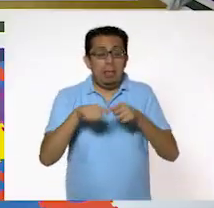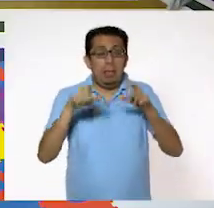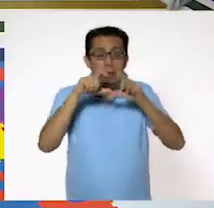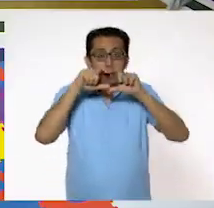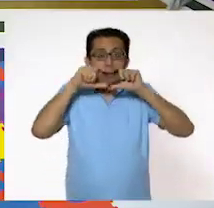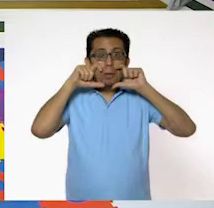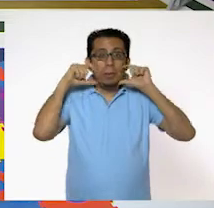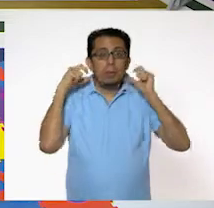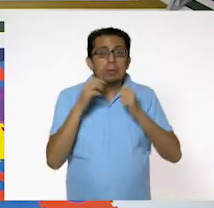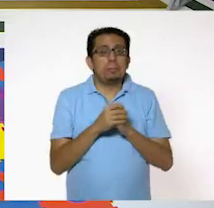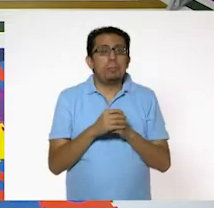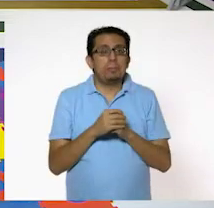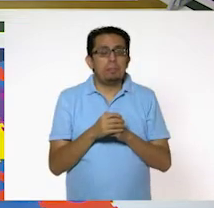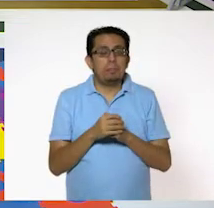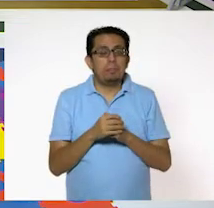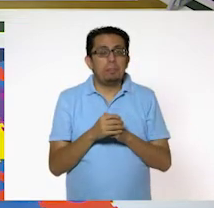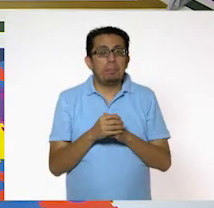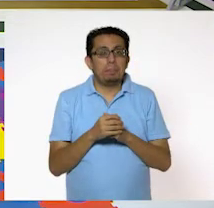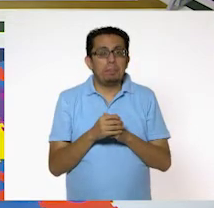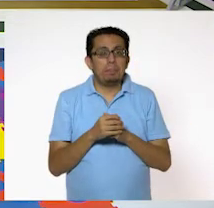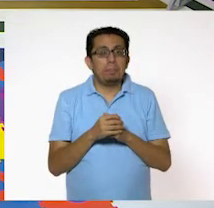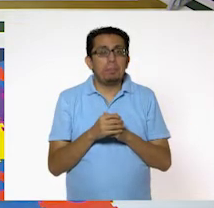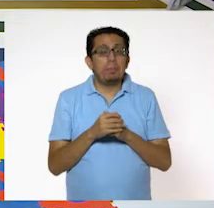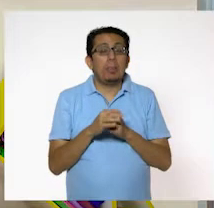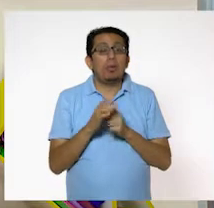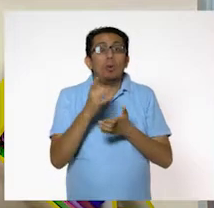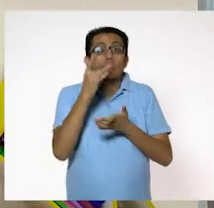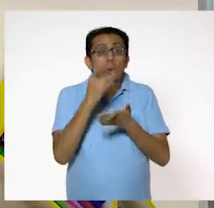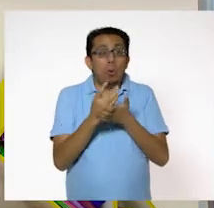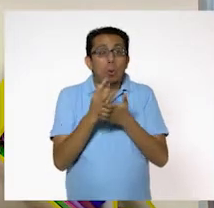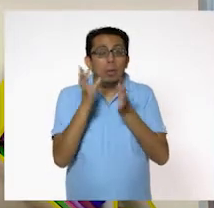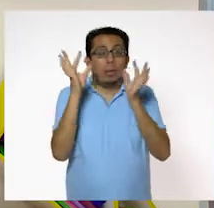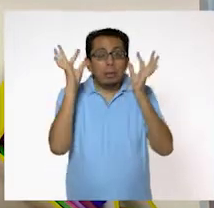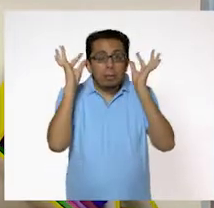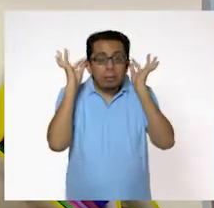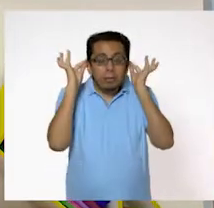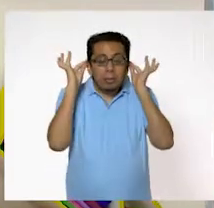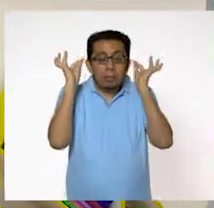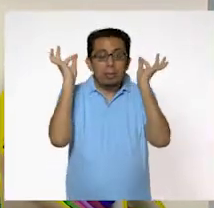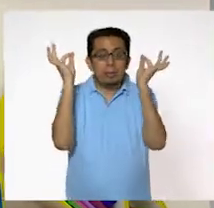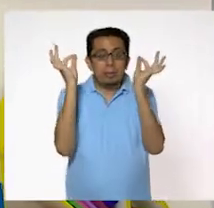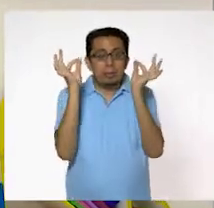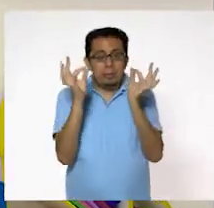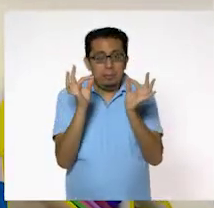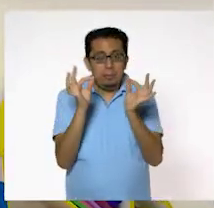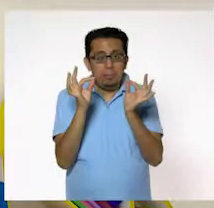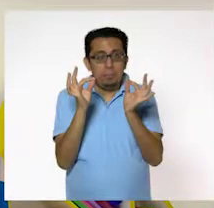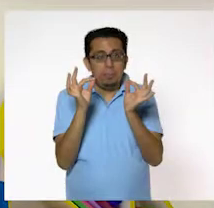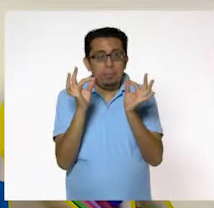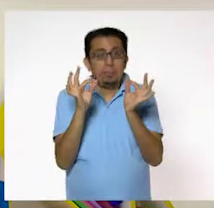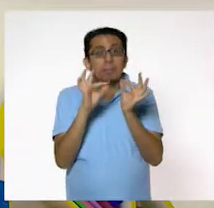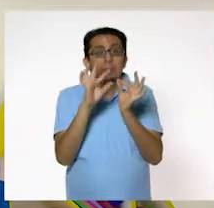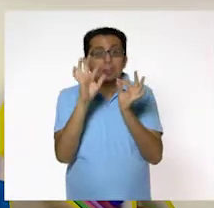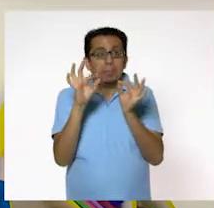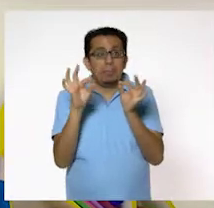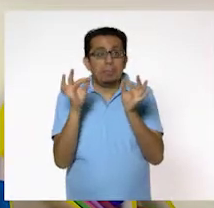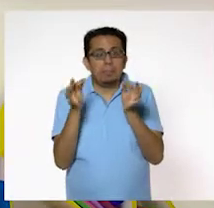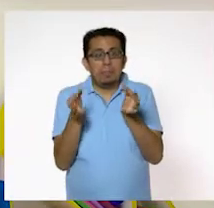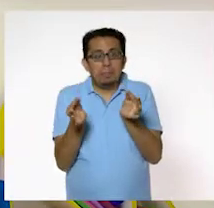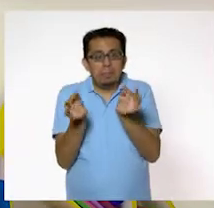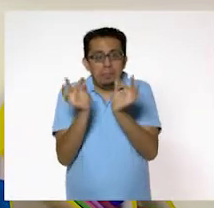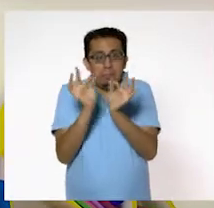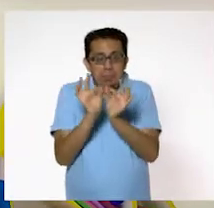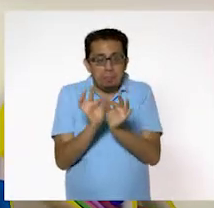Exactamente, ahí está. A ver si aprendí. La bolsita. Por los elásticos. Exacto, y luego por las orillitas. Por las